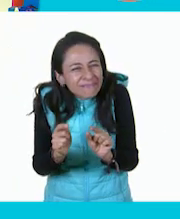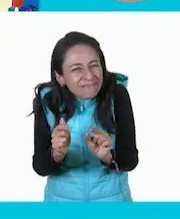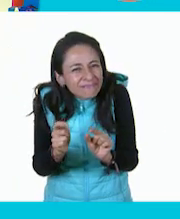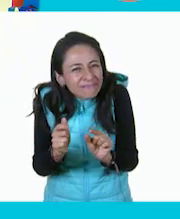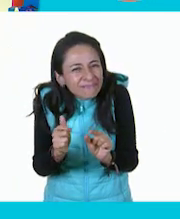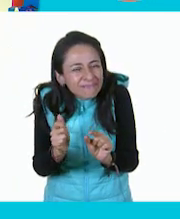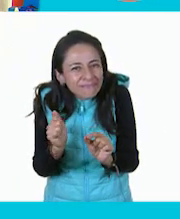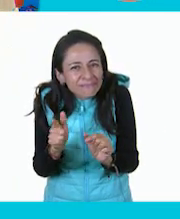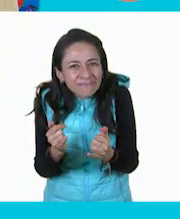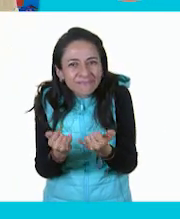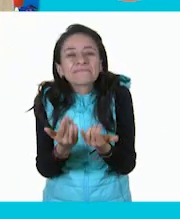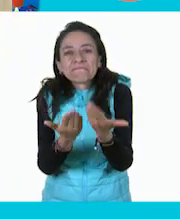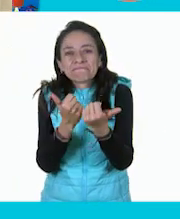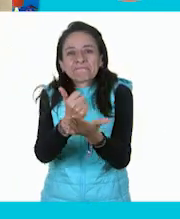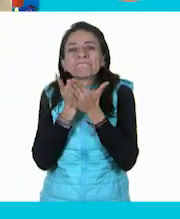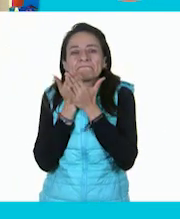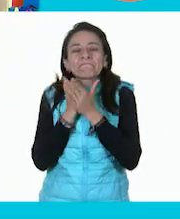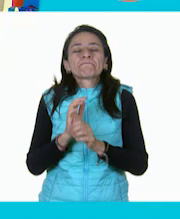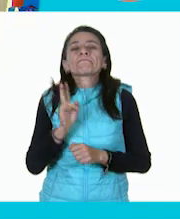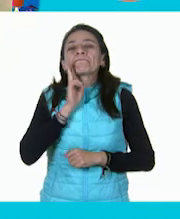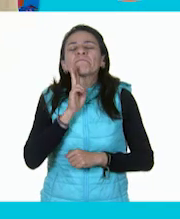yo elegiré